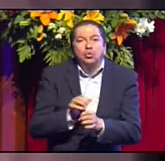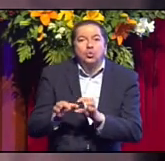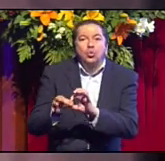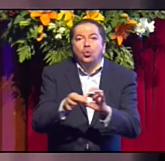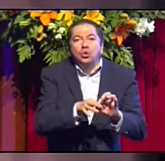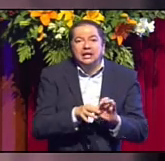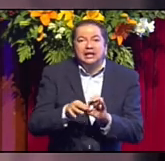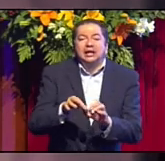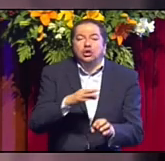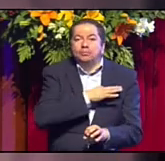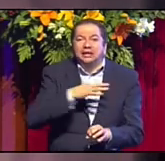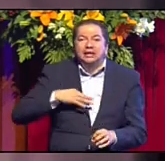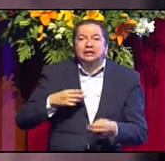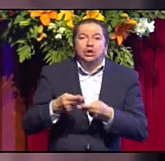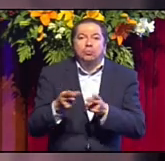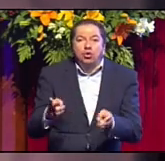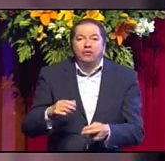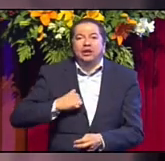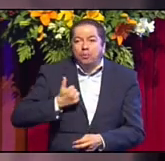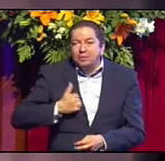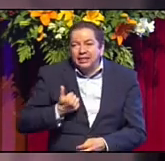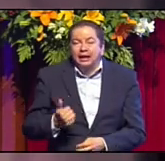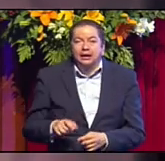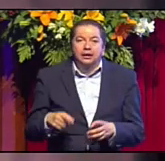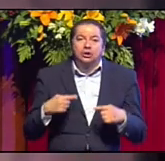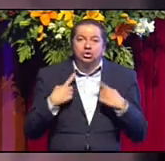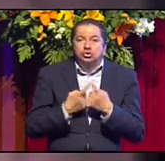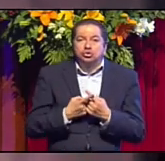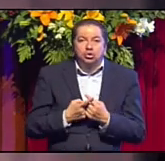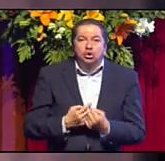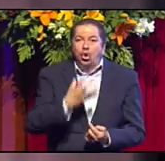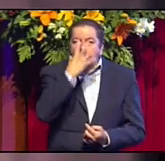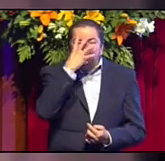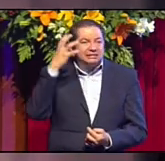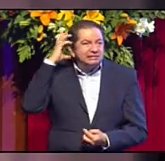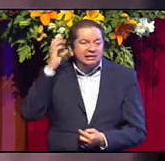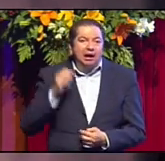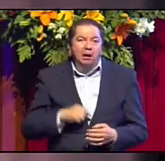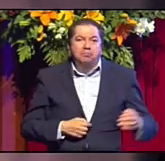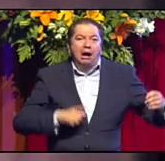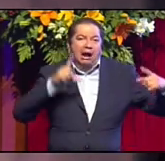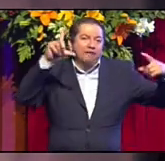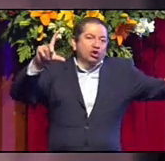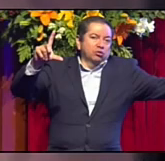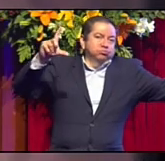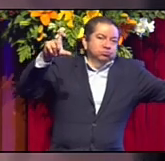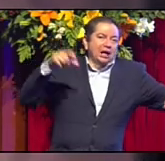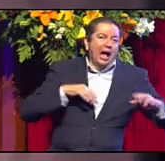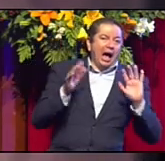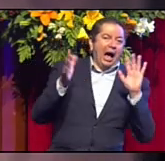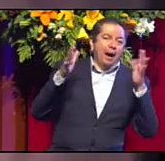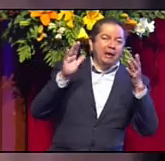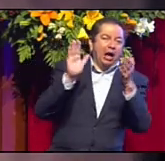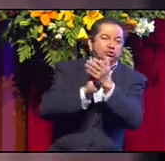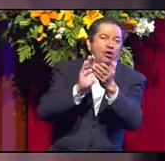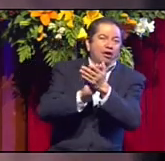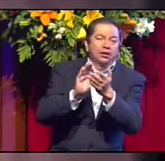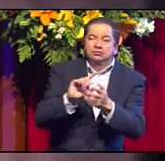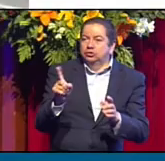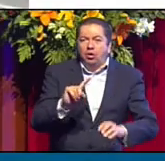son parte de los actores con los cuales tenemos que trabajar. Sin hipocresía, sin la foto, sin los aplausos. Porque